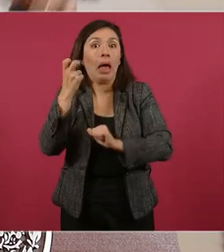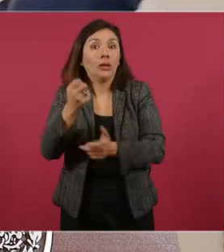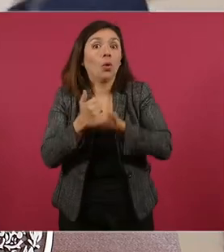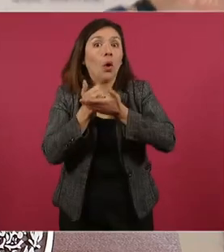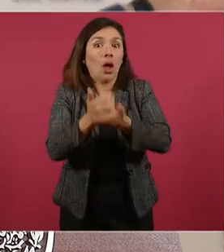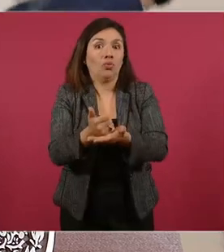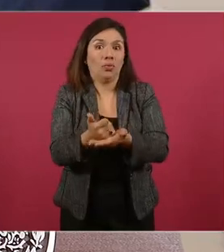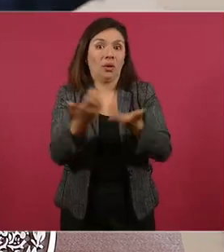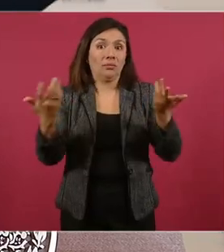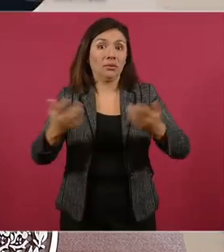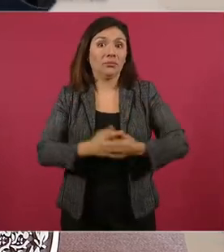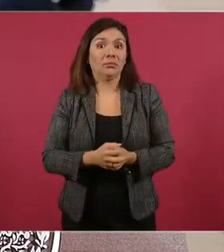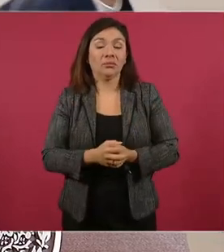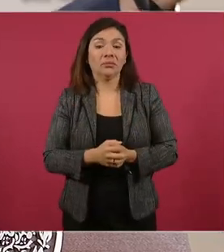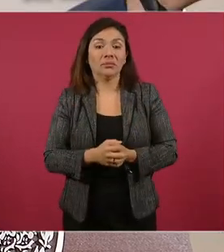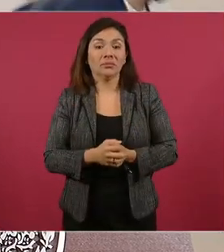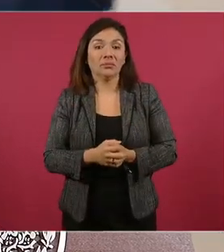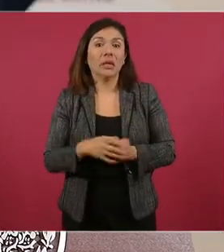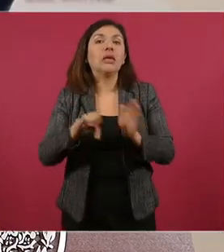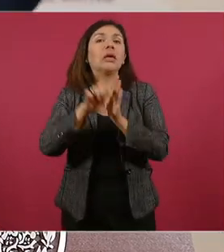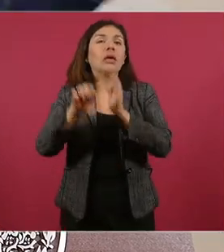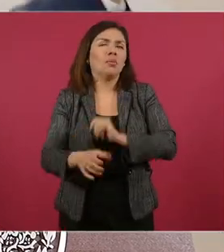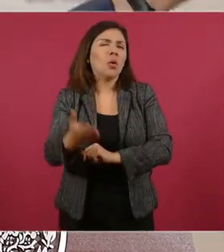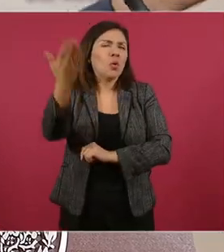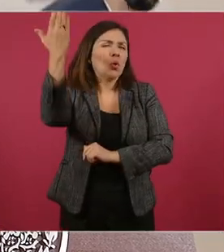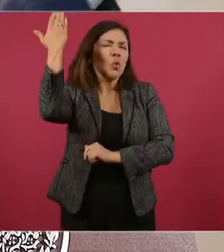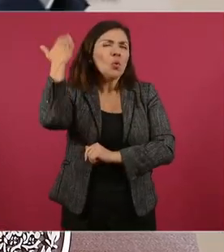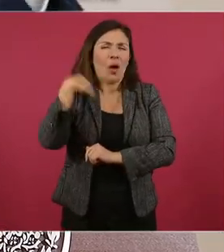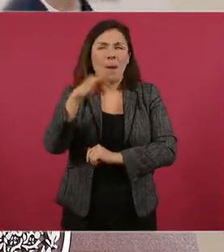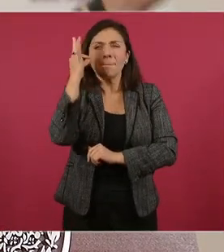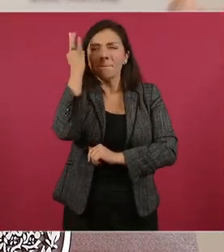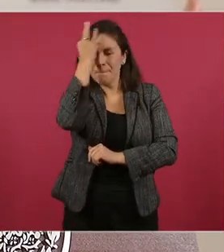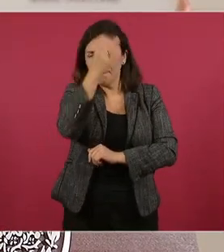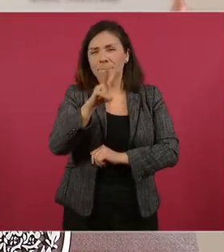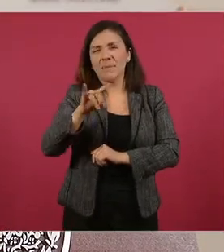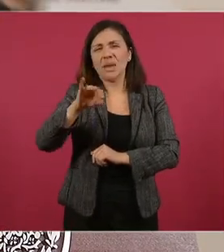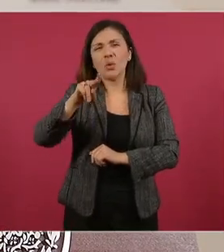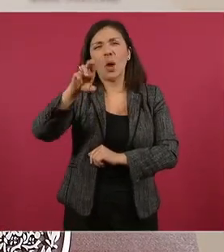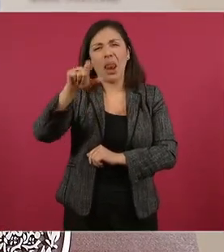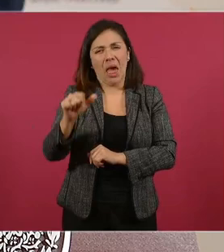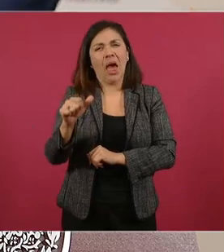Pues si comparamos con lo de la viruela que les estoy planteando,